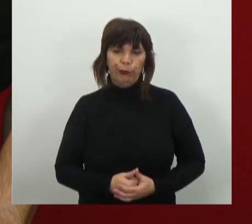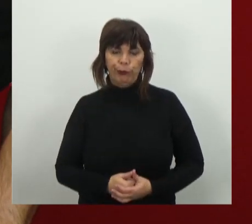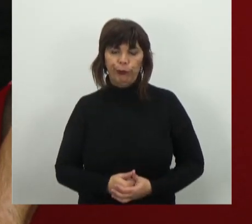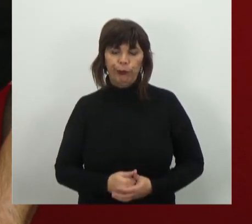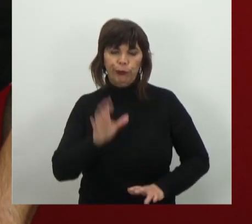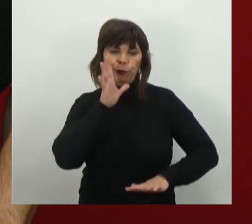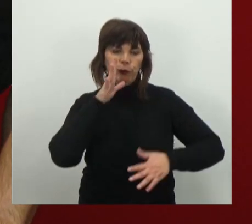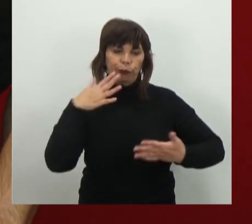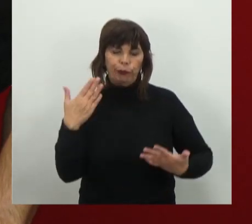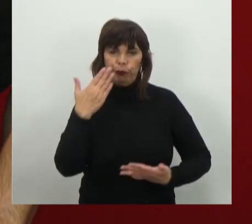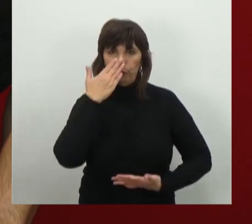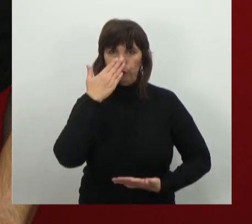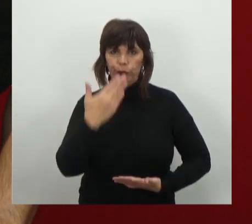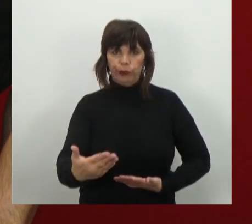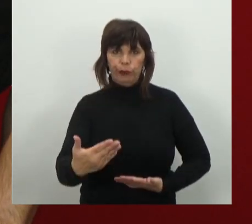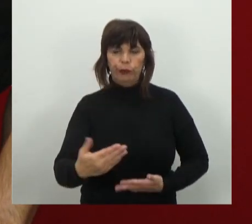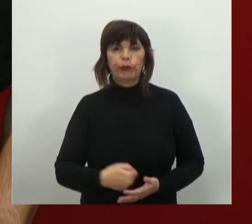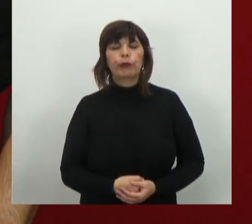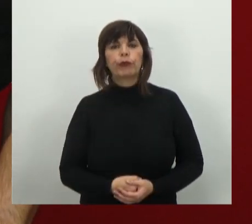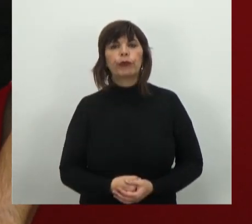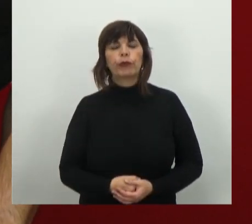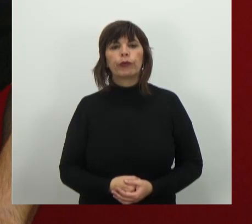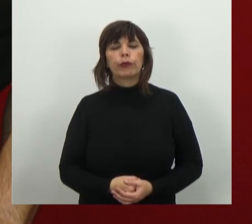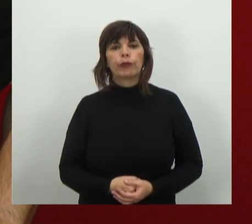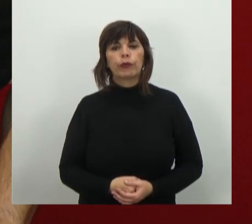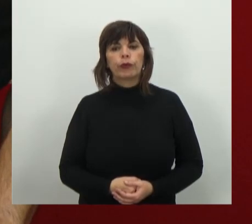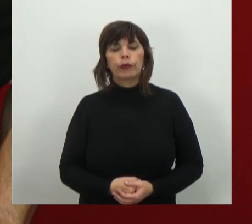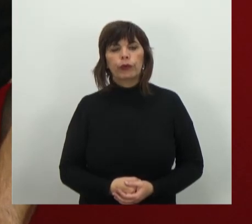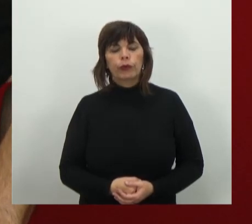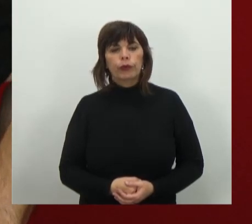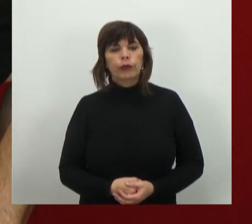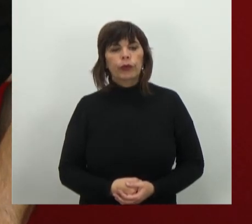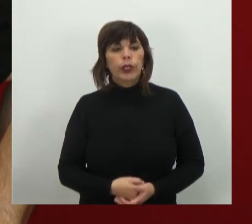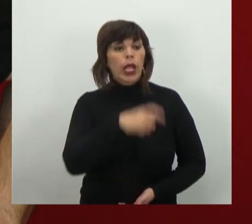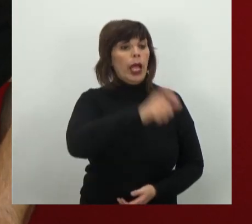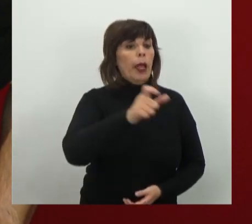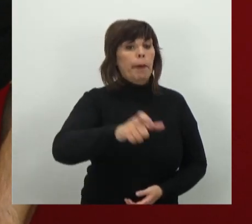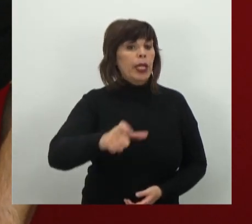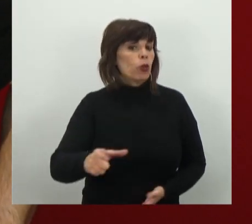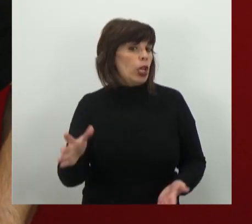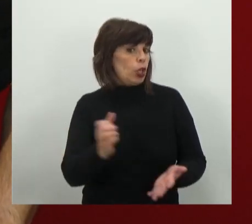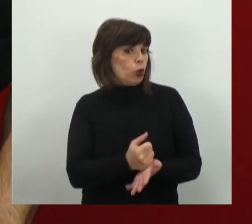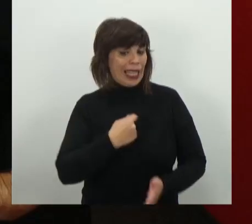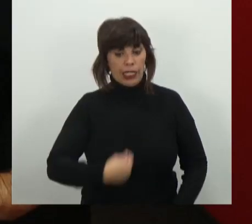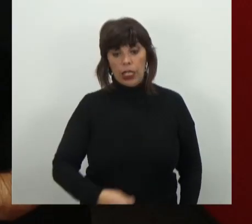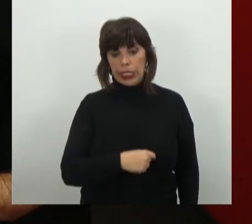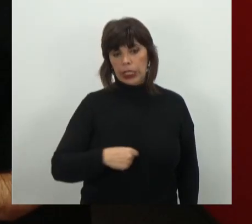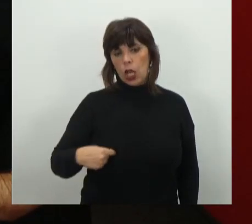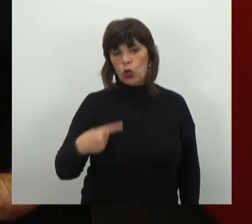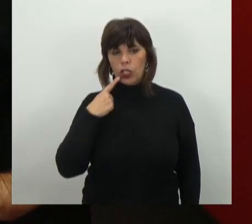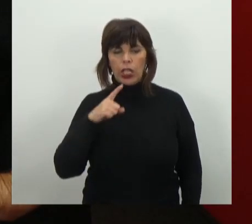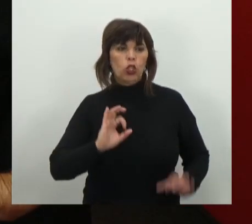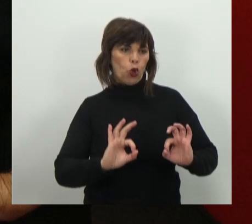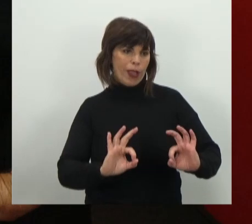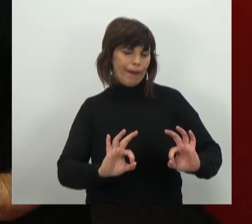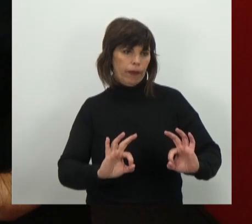Vamos a ser honestos. A todos los que se llaman cristianos, seas católico, evangélico,